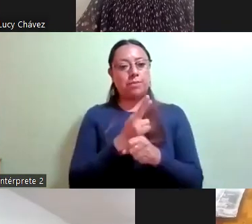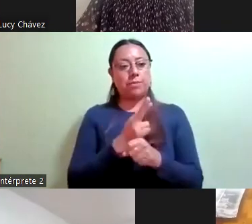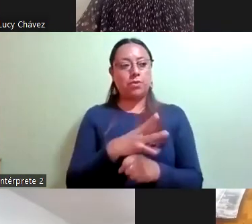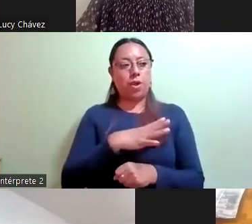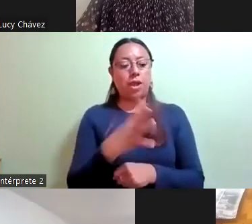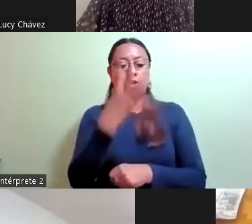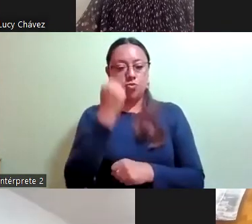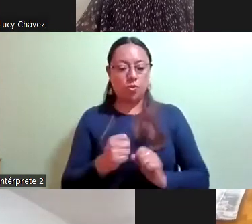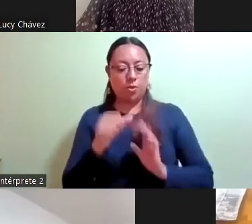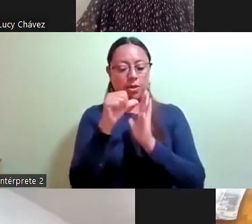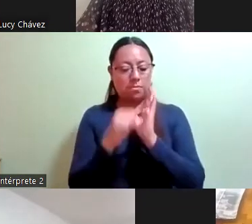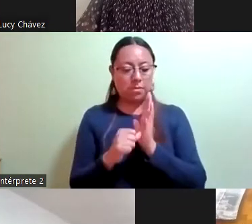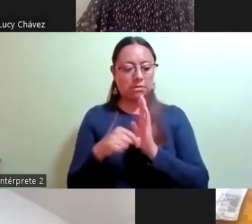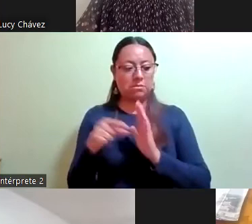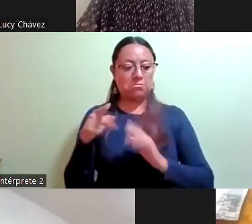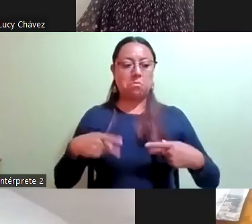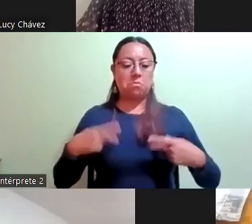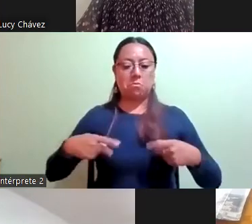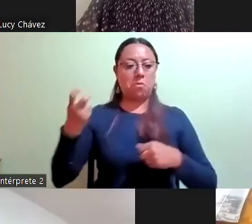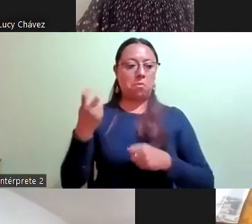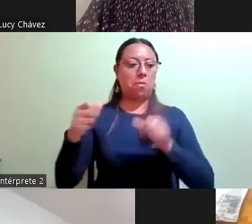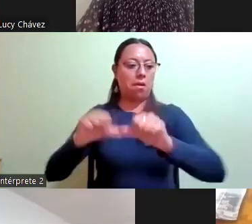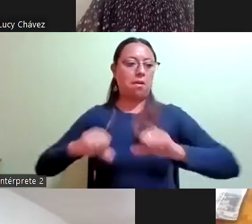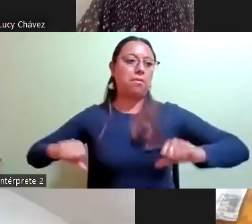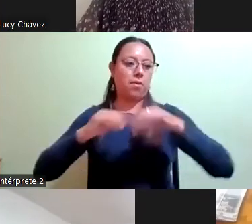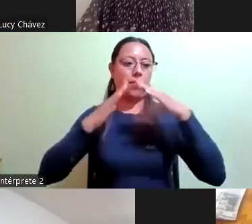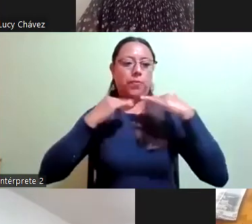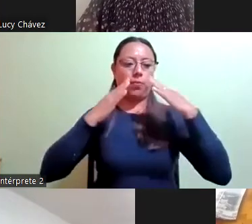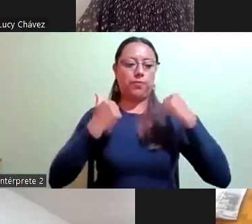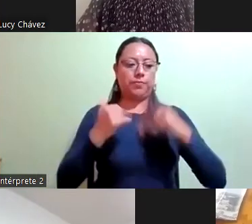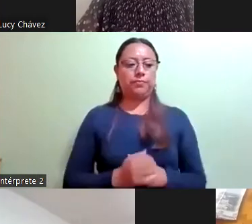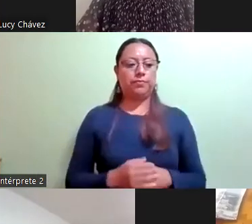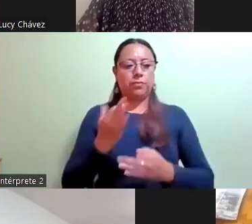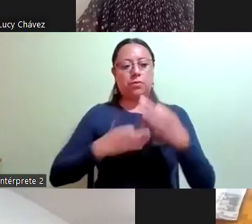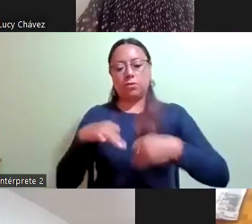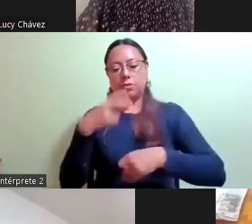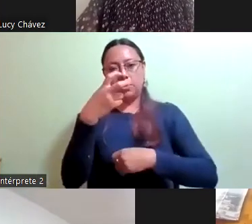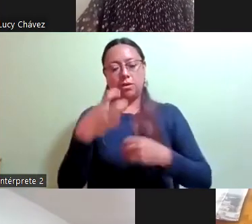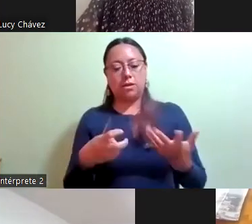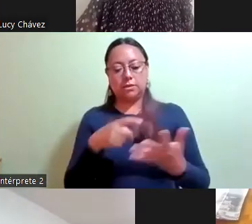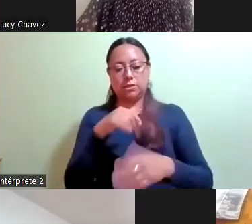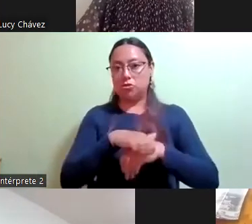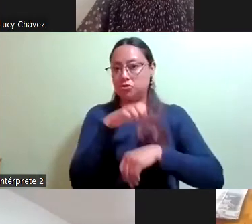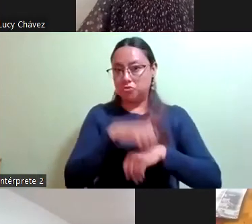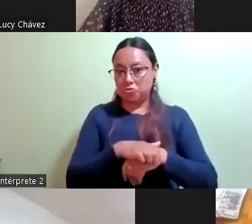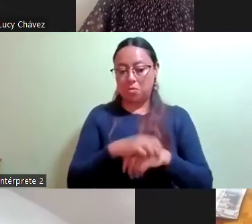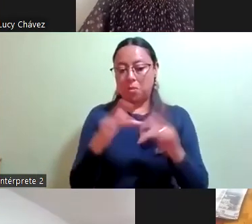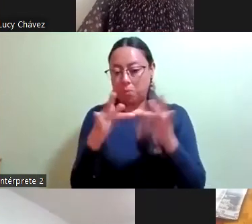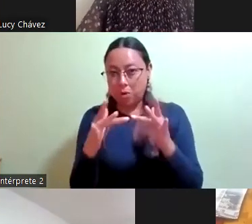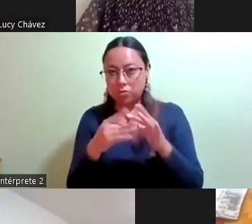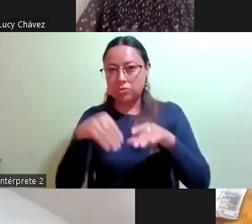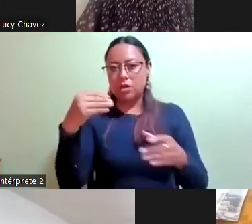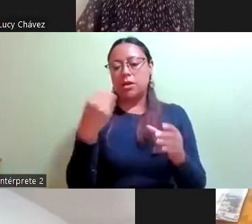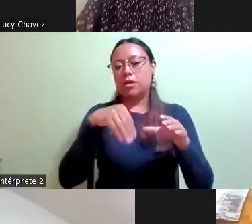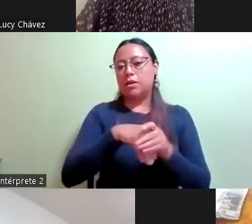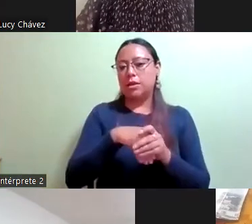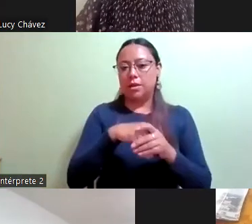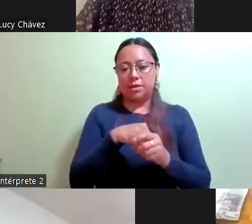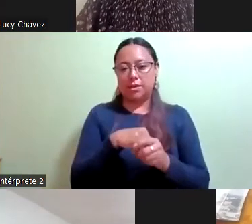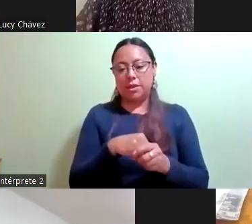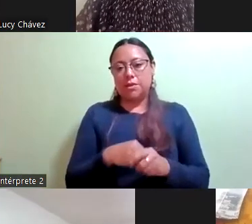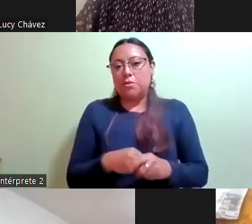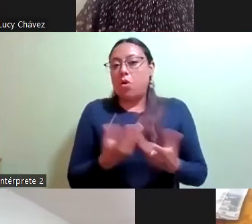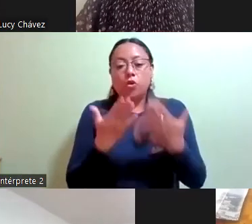titular del área y las claves nunca se registraron, no existen. Por ello, dado la inexistencia de esa información, es por